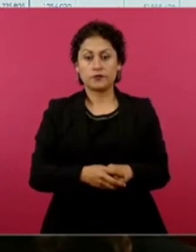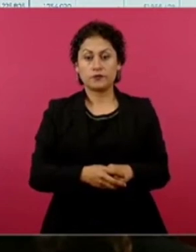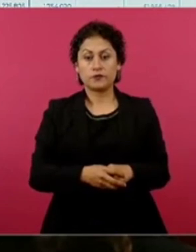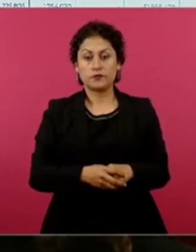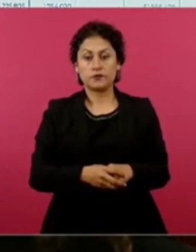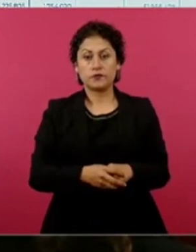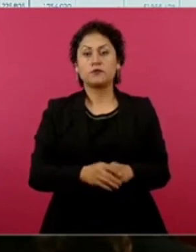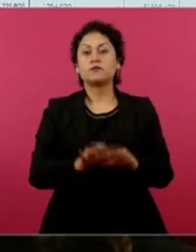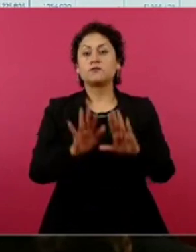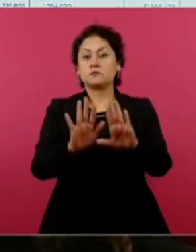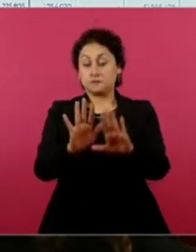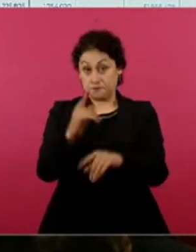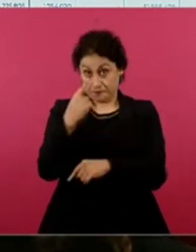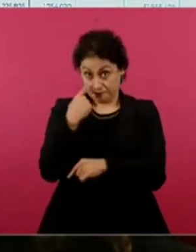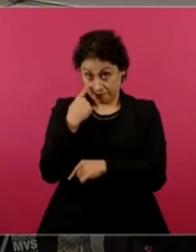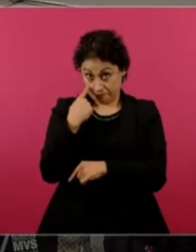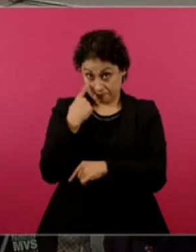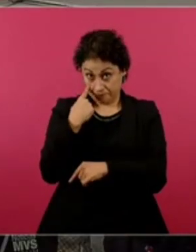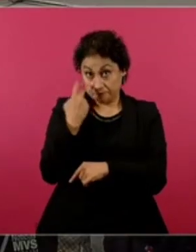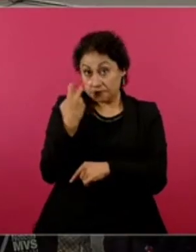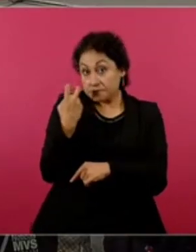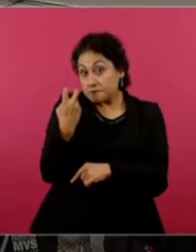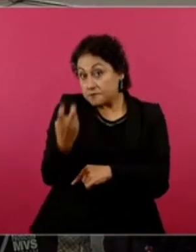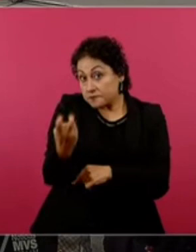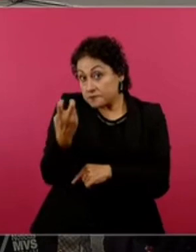Nada más del sector público,